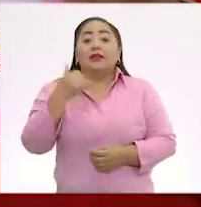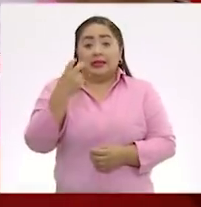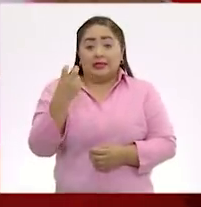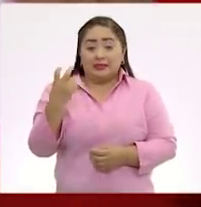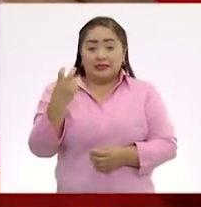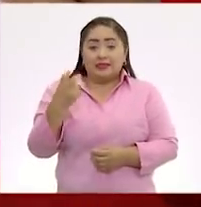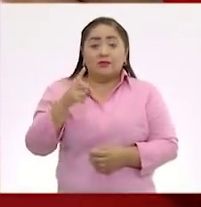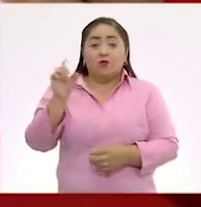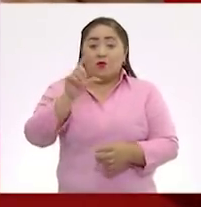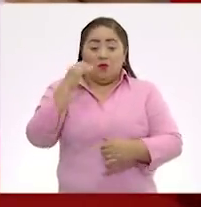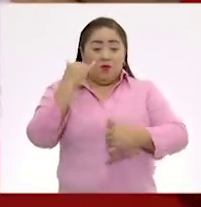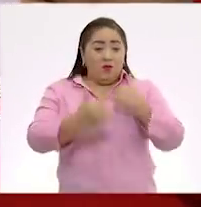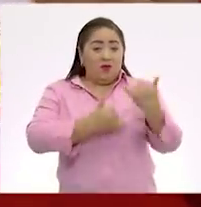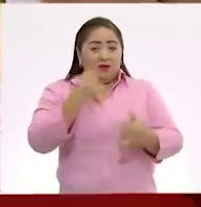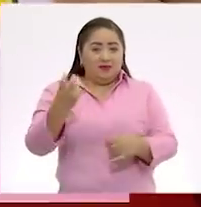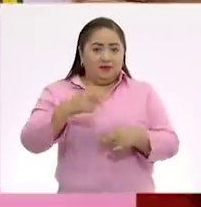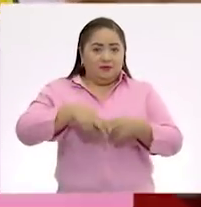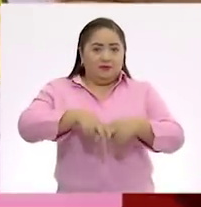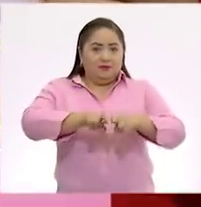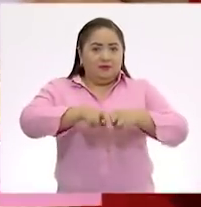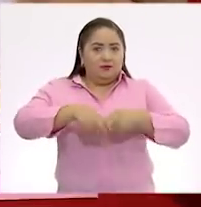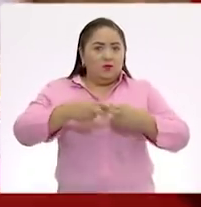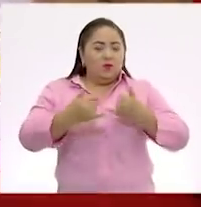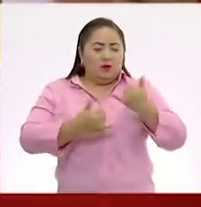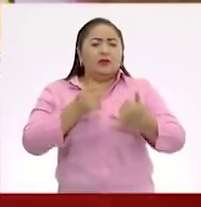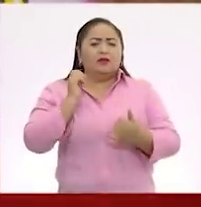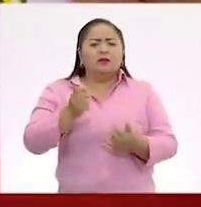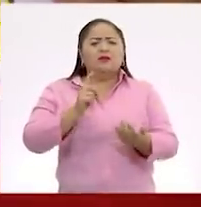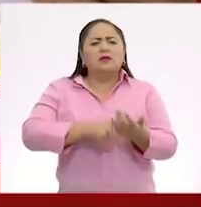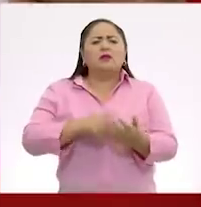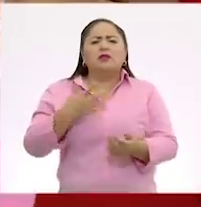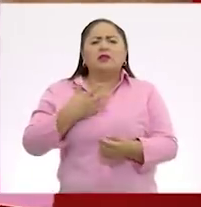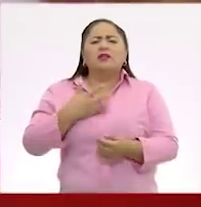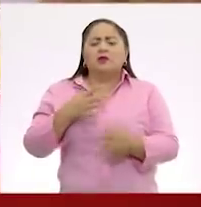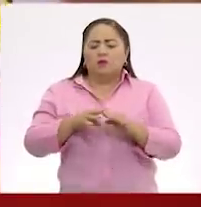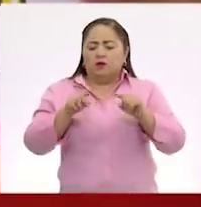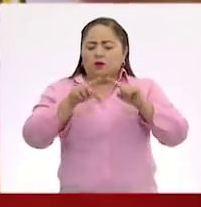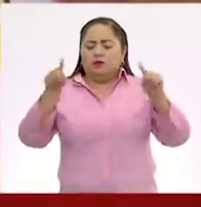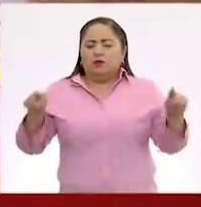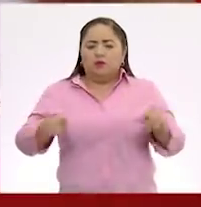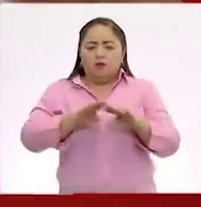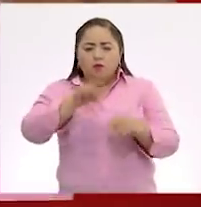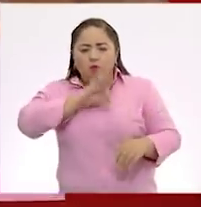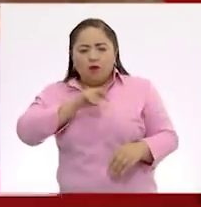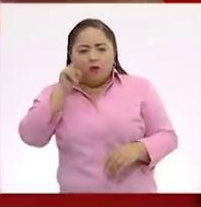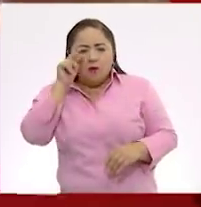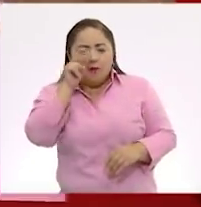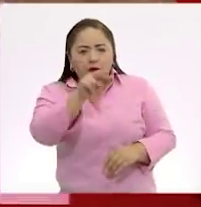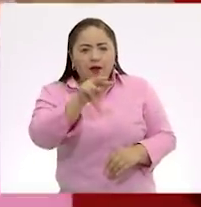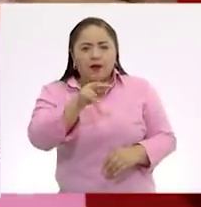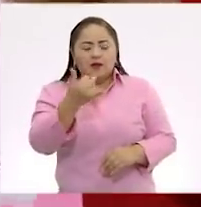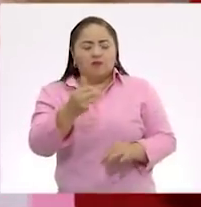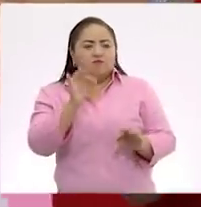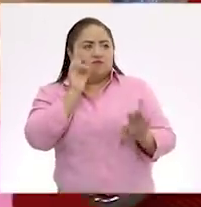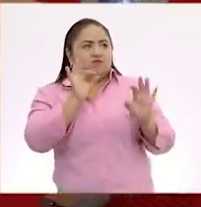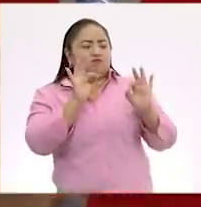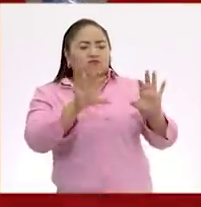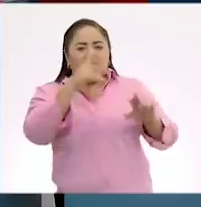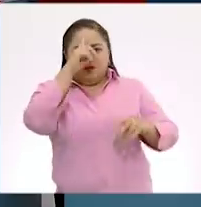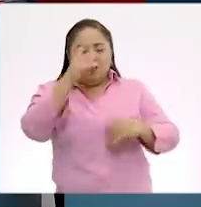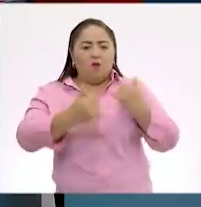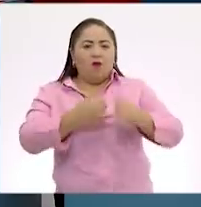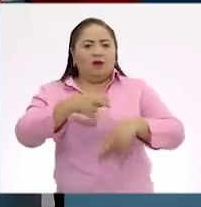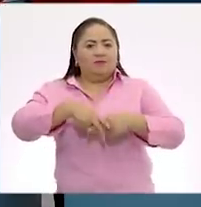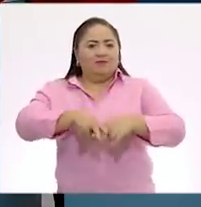obviamente el hecho de jugar con este movimiento genera que sea algo visual y que sea atractivo.